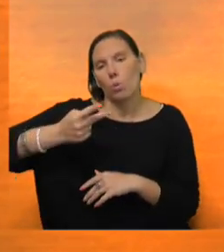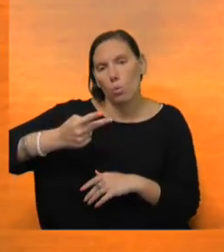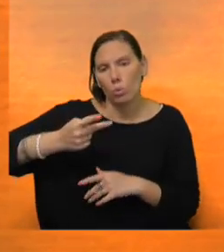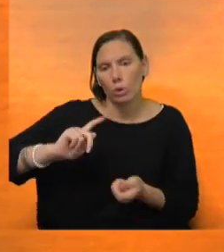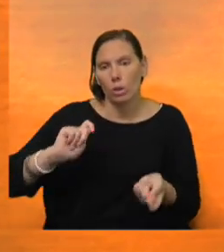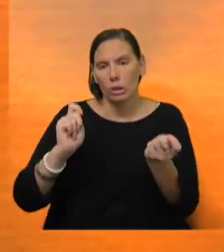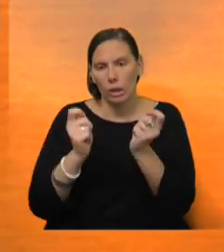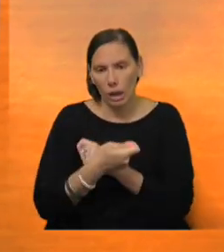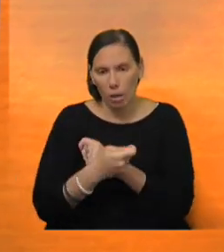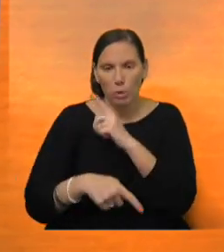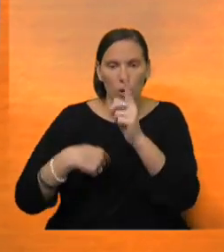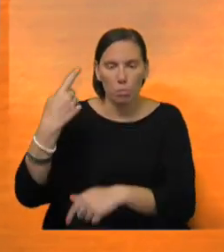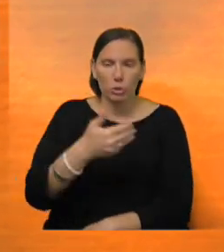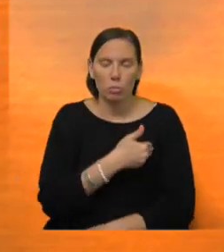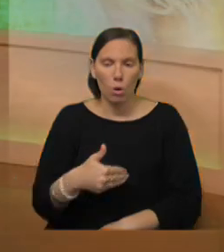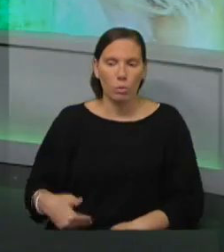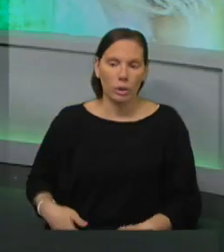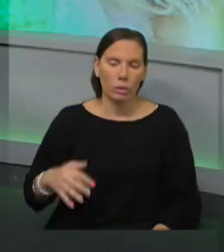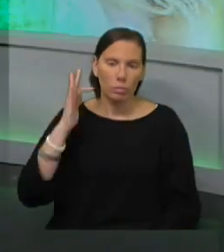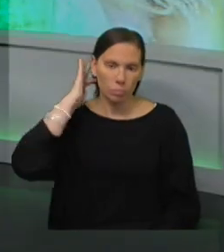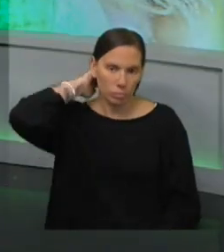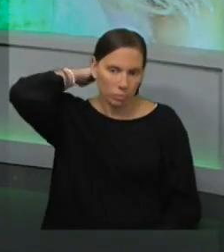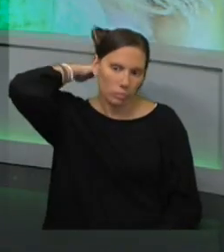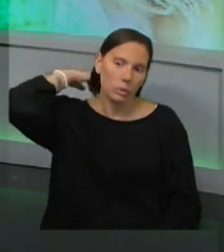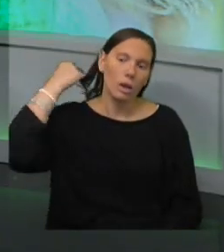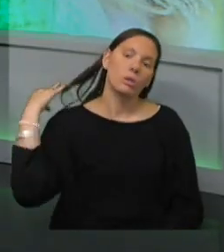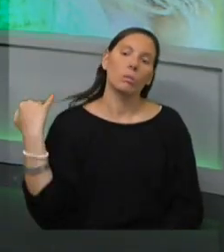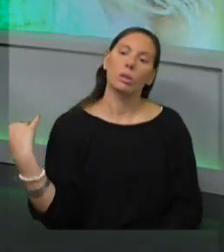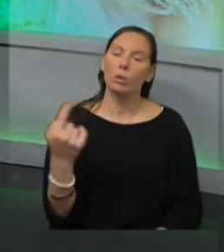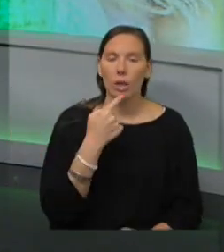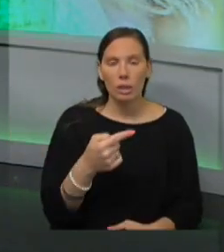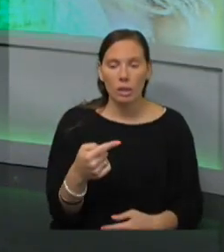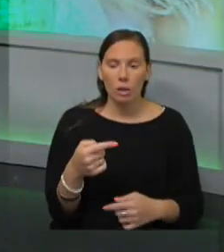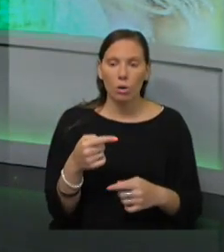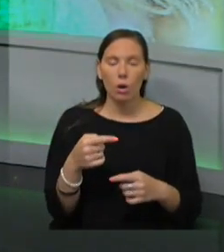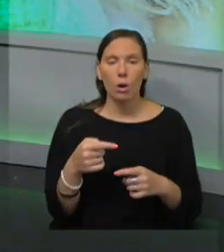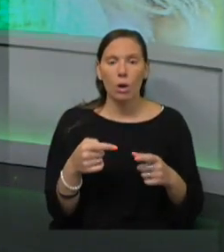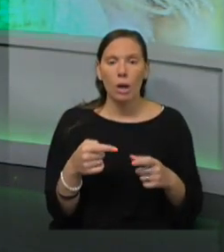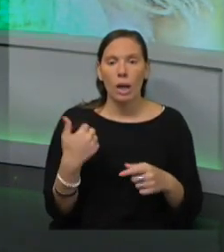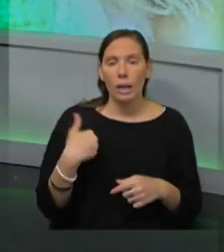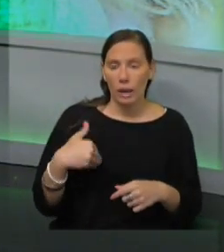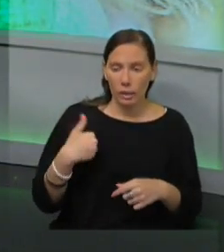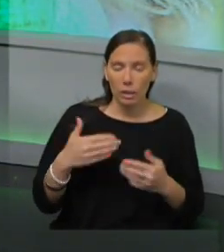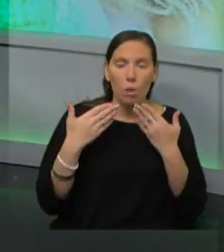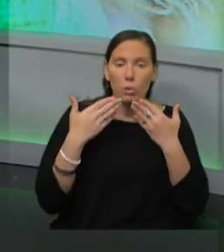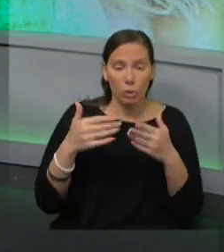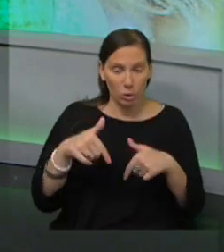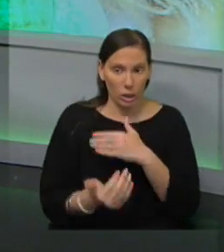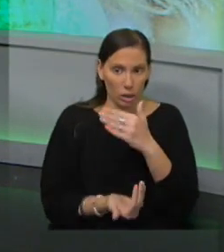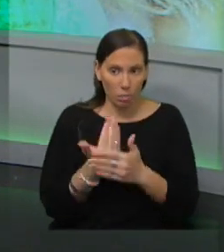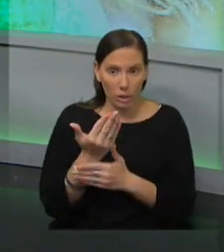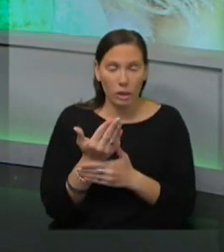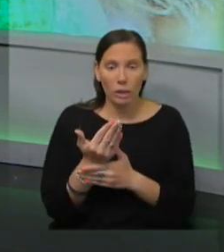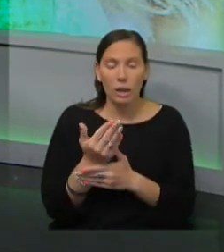transformaciones en el próximo gobierno y sobre estos dichos del presidenciable blanco en Buenos Aires fue consultada esta mañana la